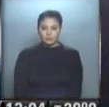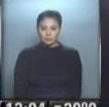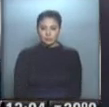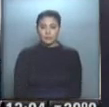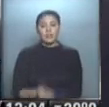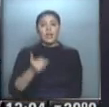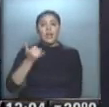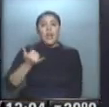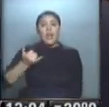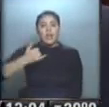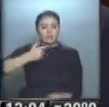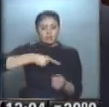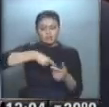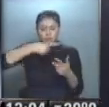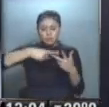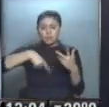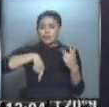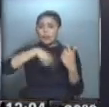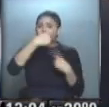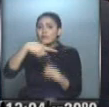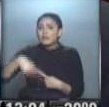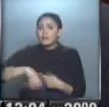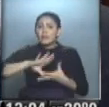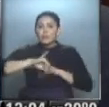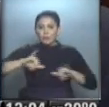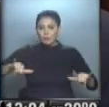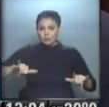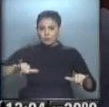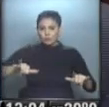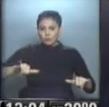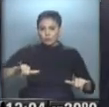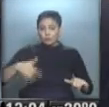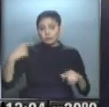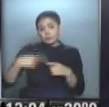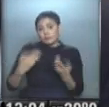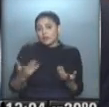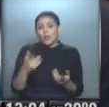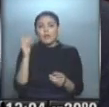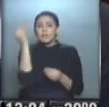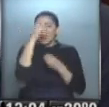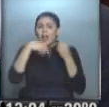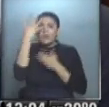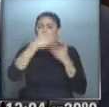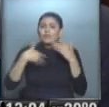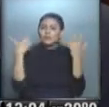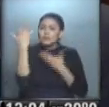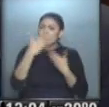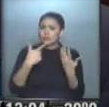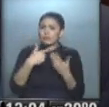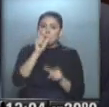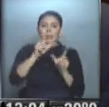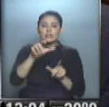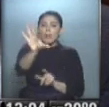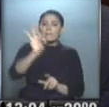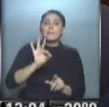Son muchas las alternativas de información que tiene la población frente a los medios de Clarín. No hay que confundir aquí la preferencia de la